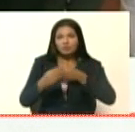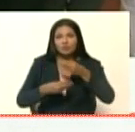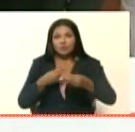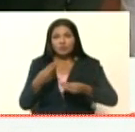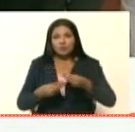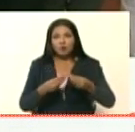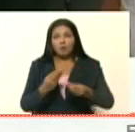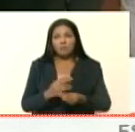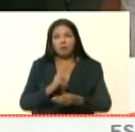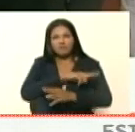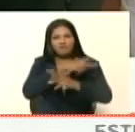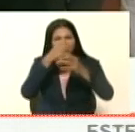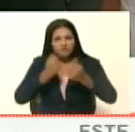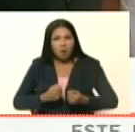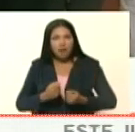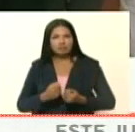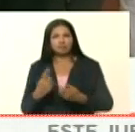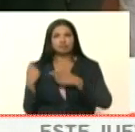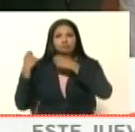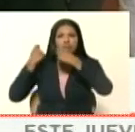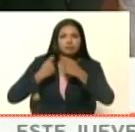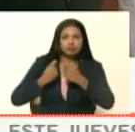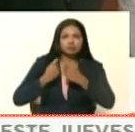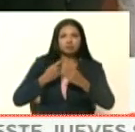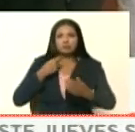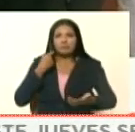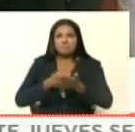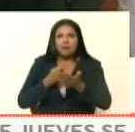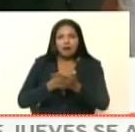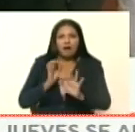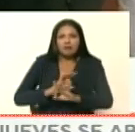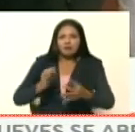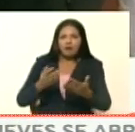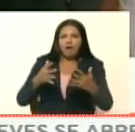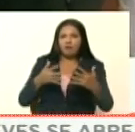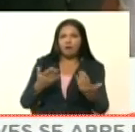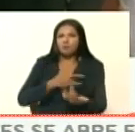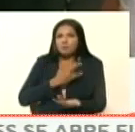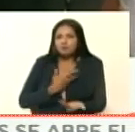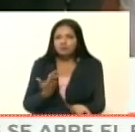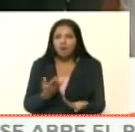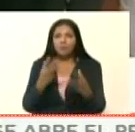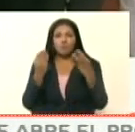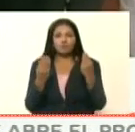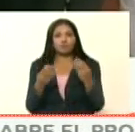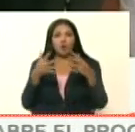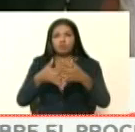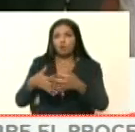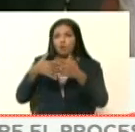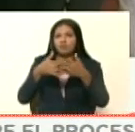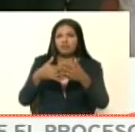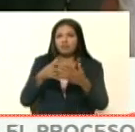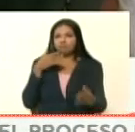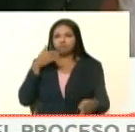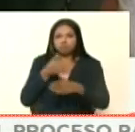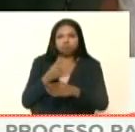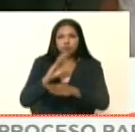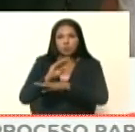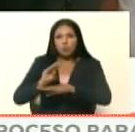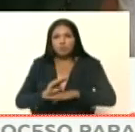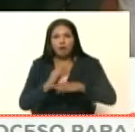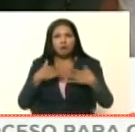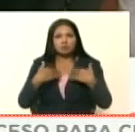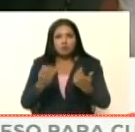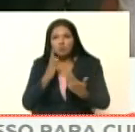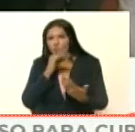el fuerte peso de una deuda que no pueden pagar. Muchos estadounidenses no tienen acceso a cuidados de